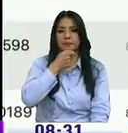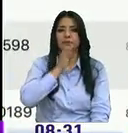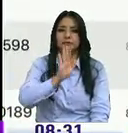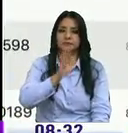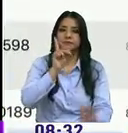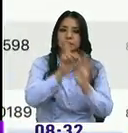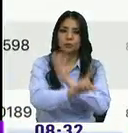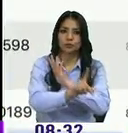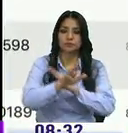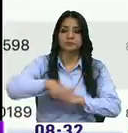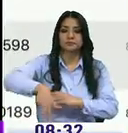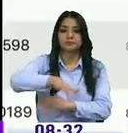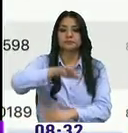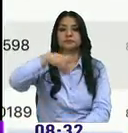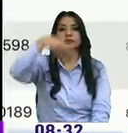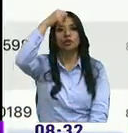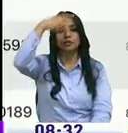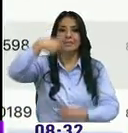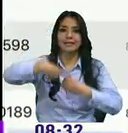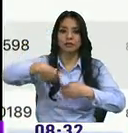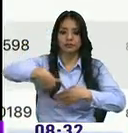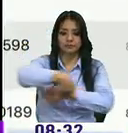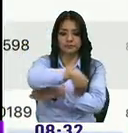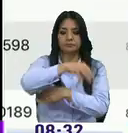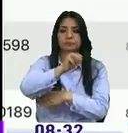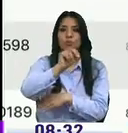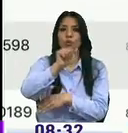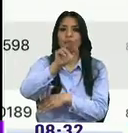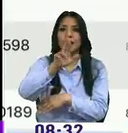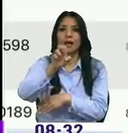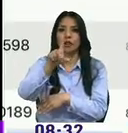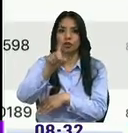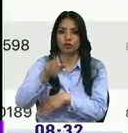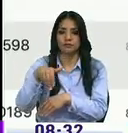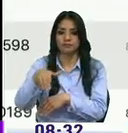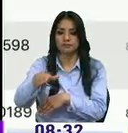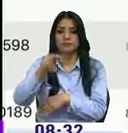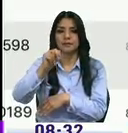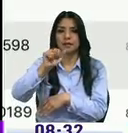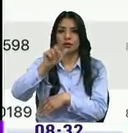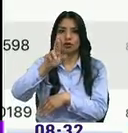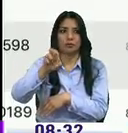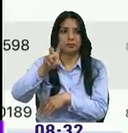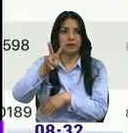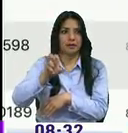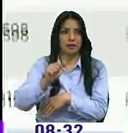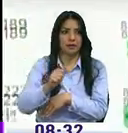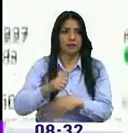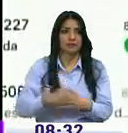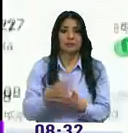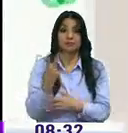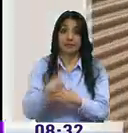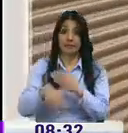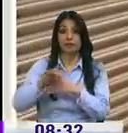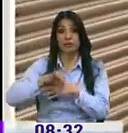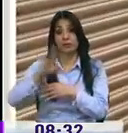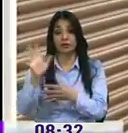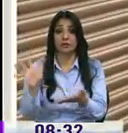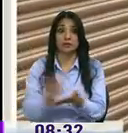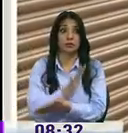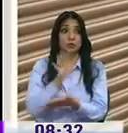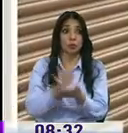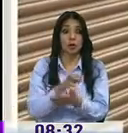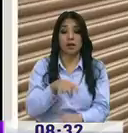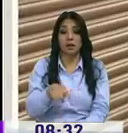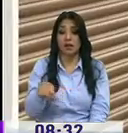Barrio Victoria, Norte de Quito, calle Fray Leonardo Murialdo y Usín Yerobi. En la mañana de hoy le voy a dejar a mi pequeño hijo en la escuela y miren, nos toca esquivar y subirnos